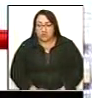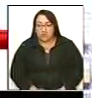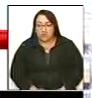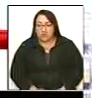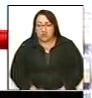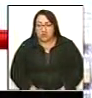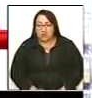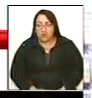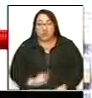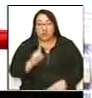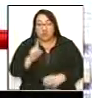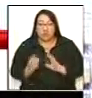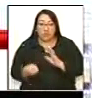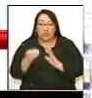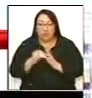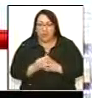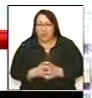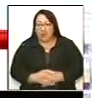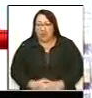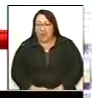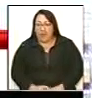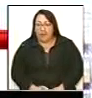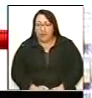Y un añadido,